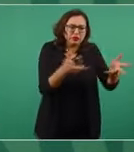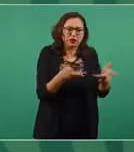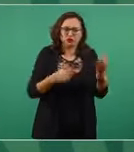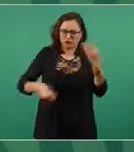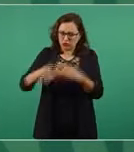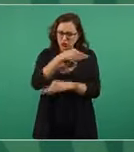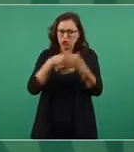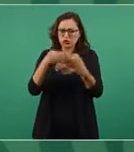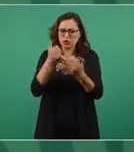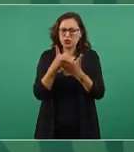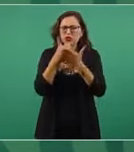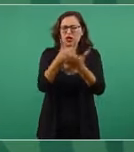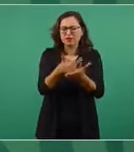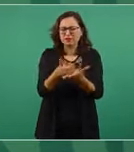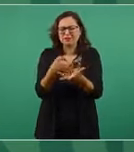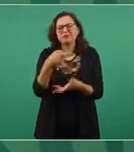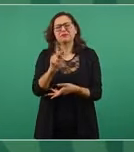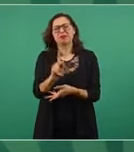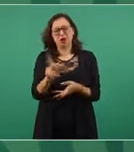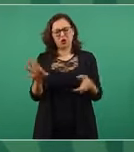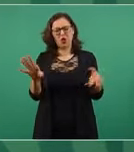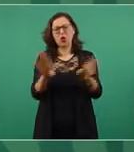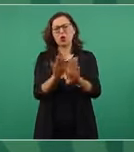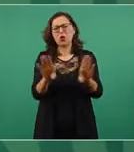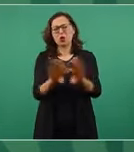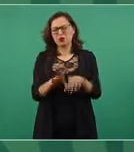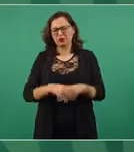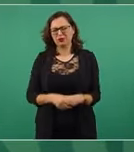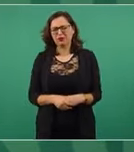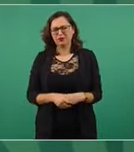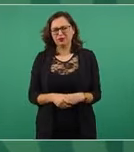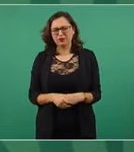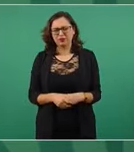cómo se ayudan los empresarios más fuertes.